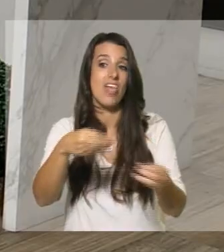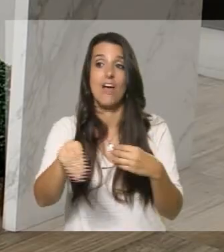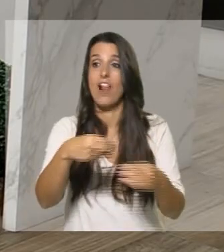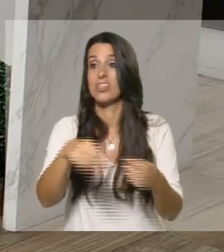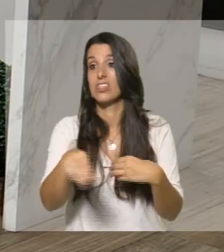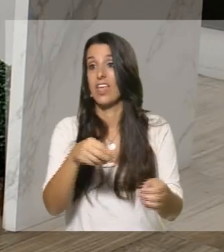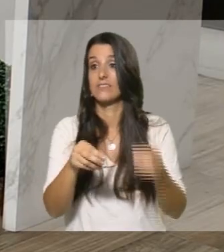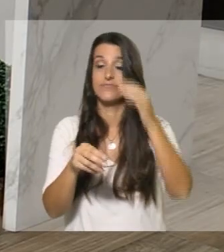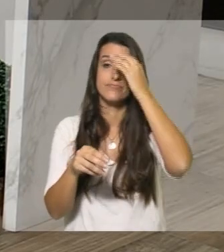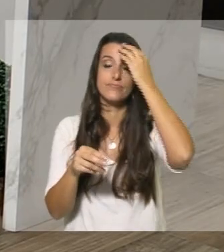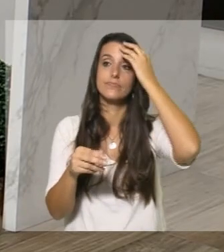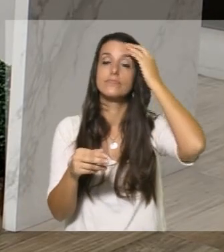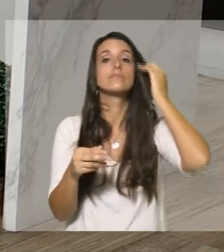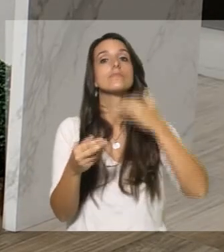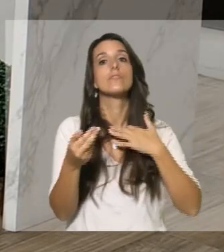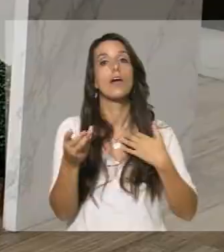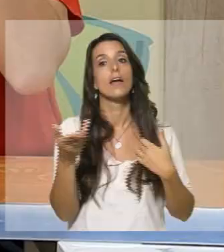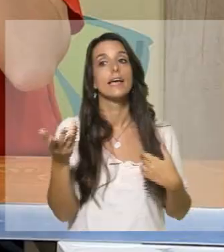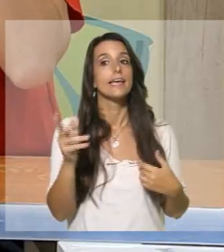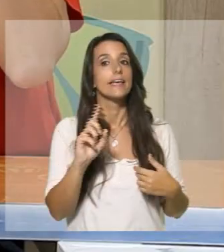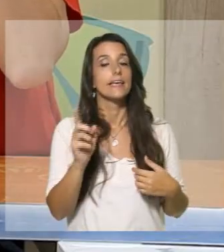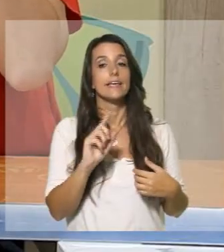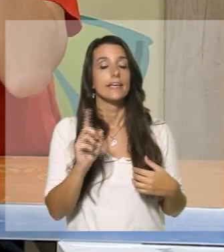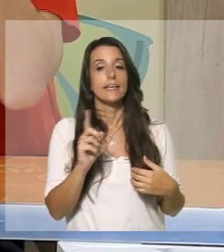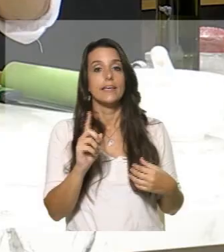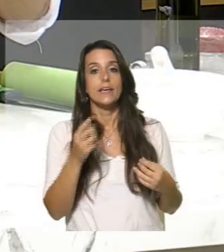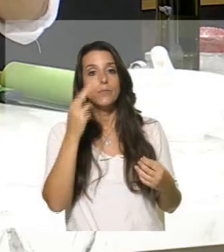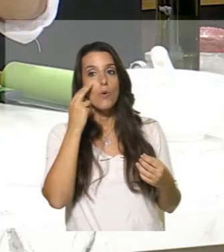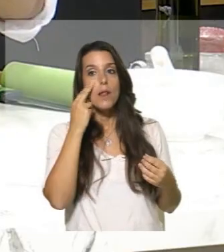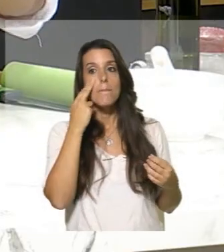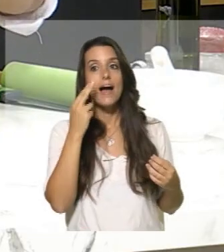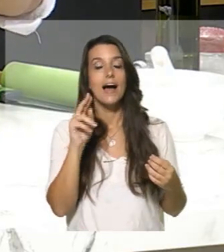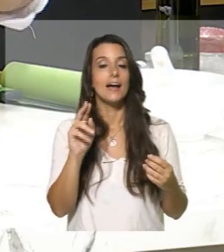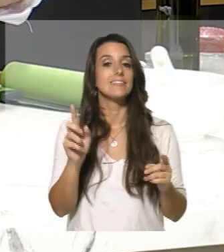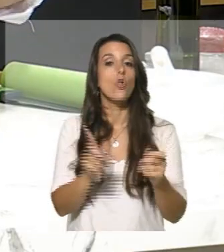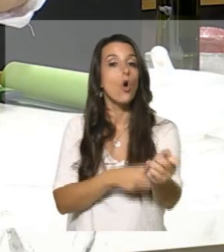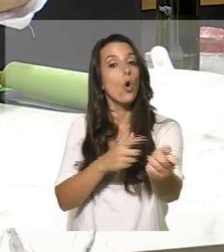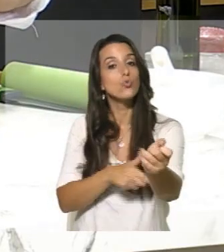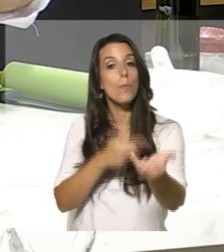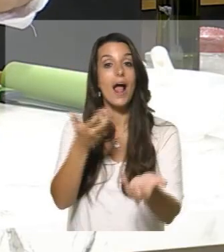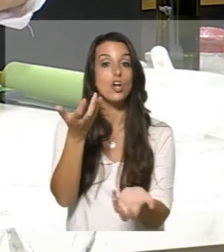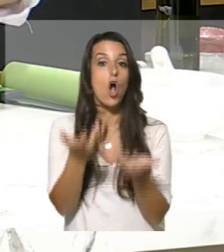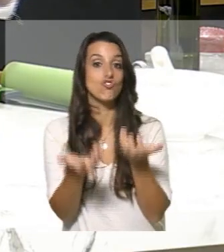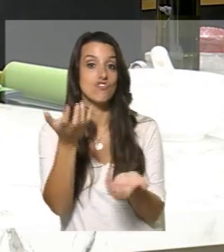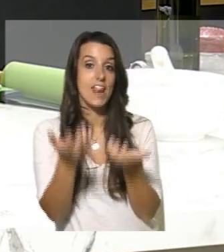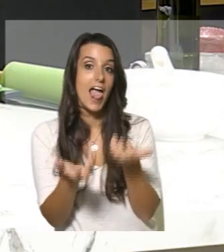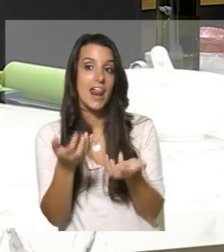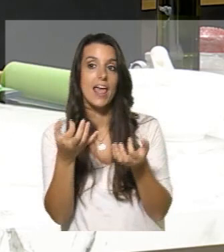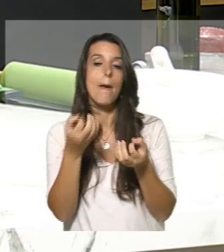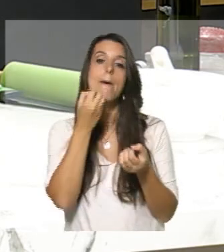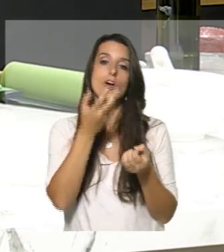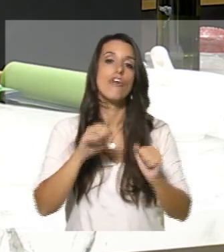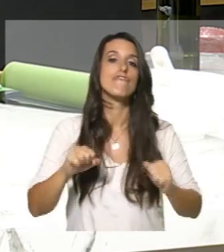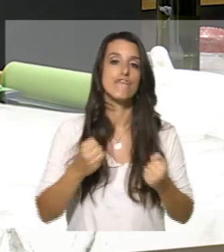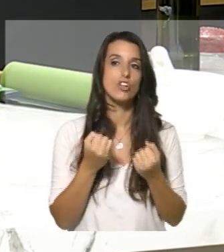pasa. Claro. Cuando nos pasa eso, y ¿qué hago ahora? No sirvo para nada. Si no estamos acostumbrados a manejar este tipo de masas, lo ideal es dejarlo